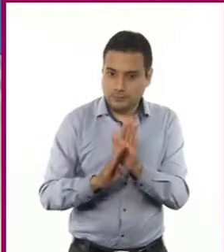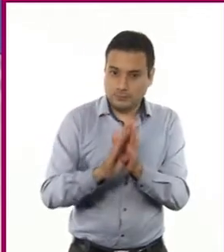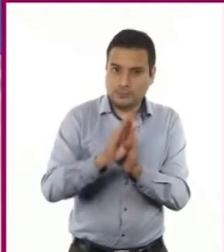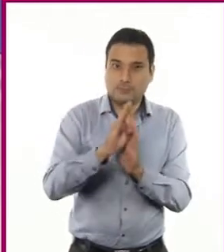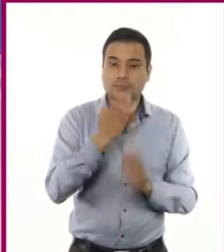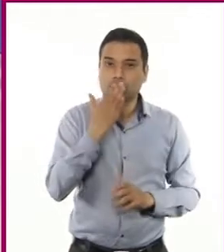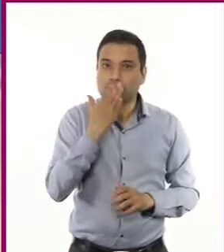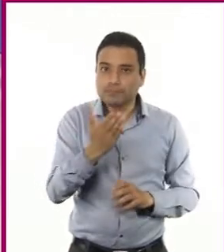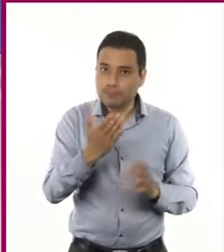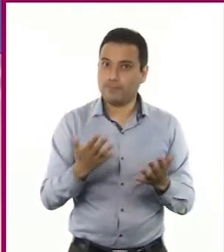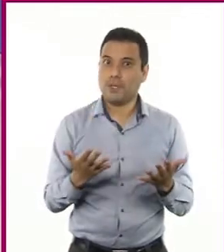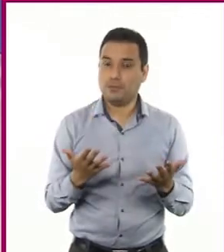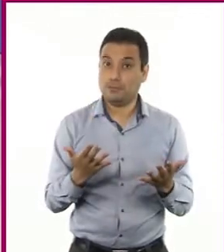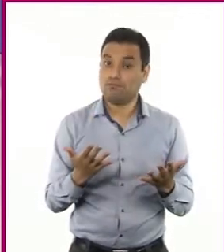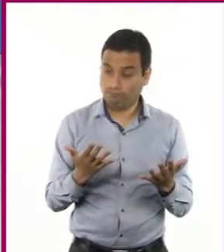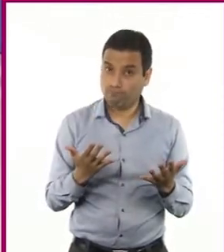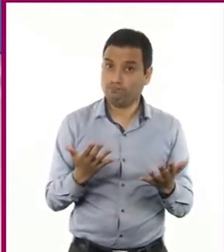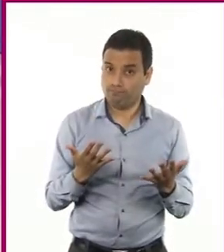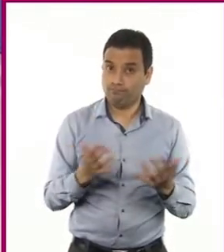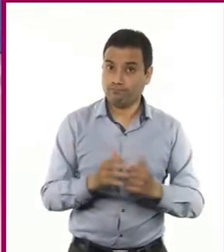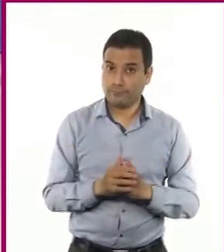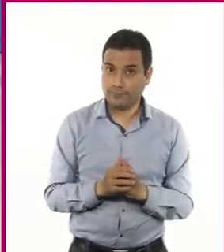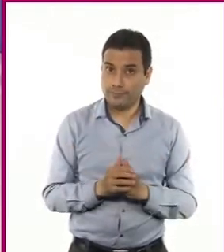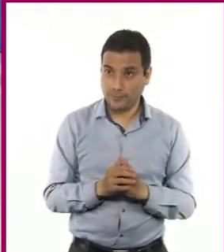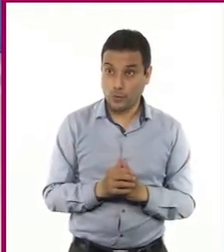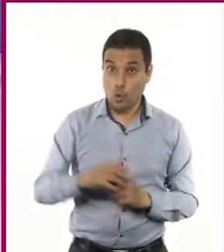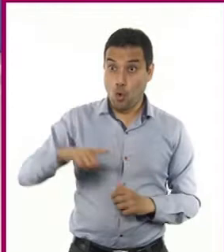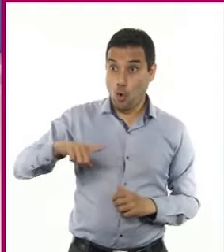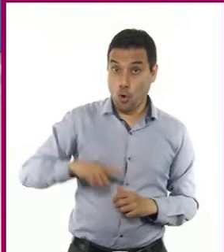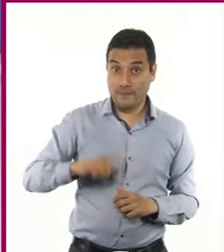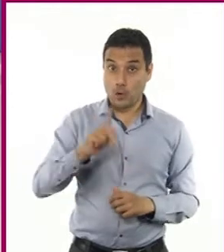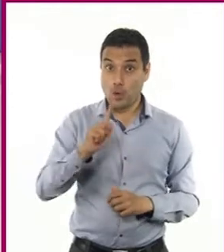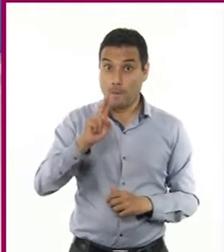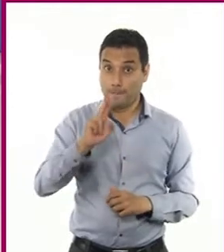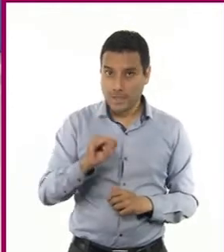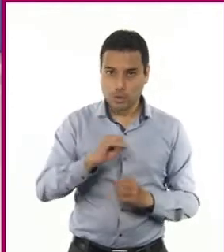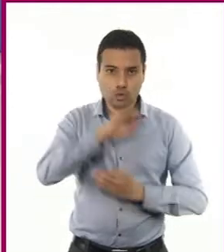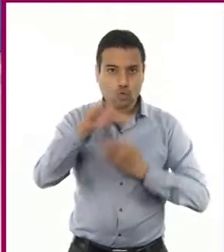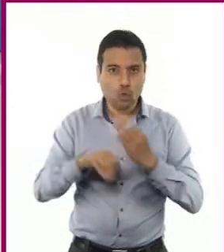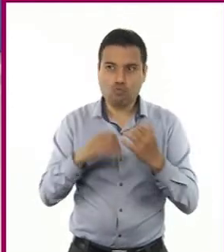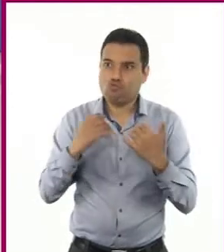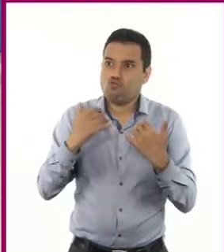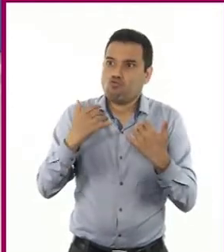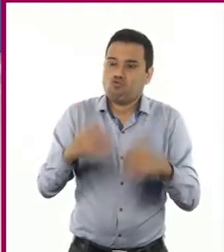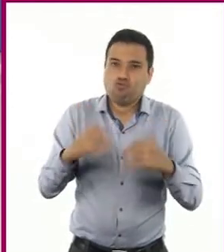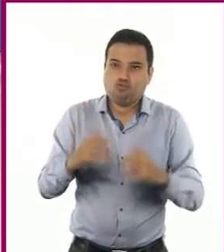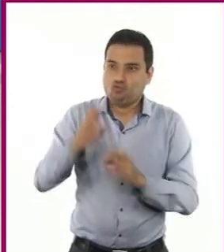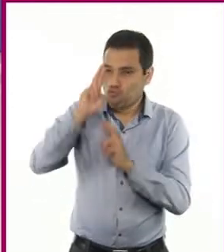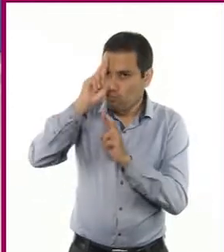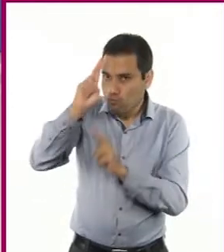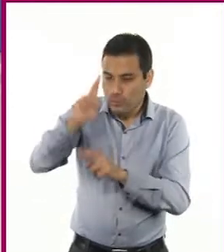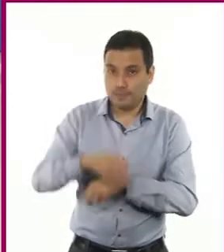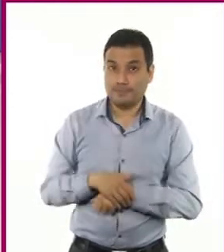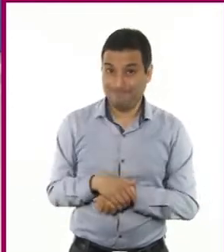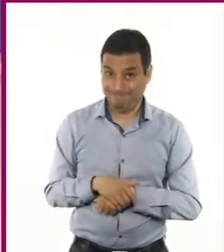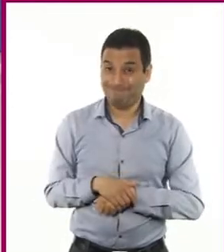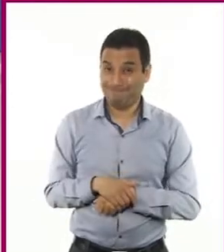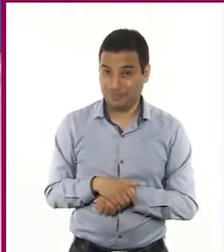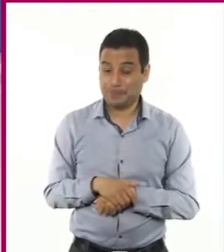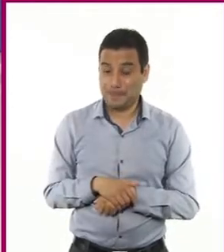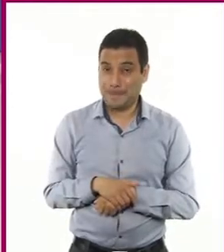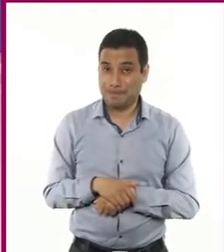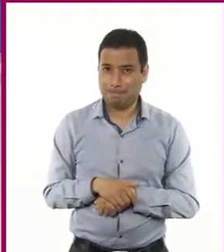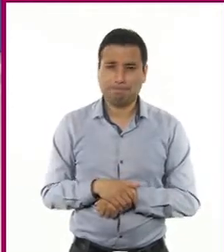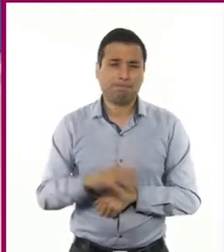El consenso y la legitimidad de la que gozaba el régimen priista tuvo que ser compartido con la multiplicación en la disidencia